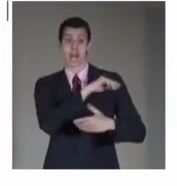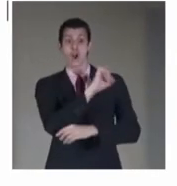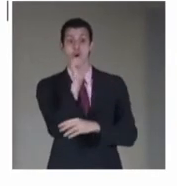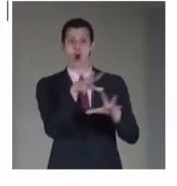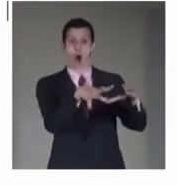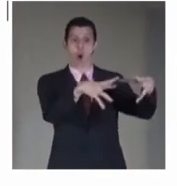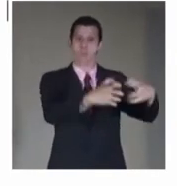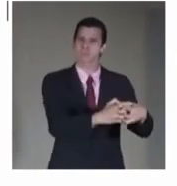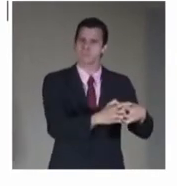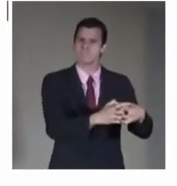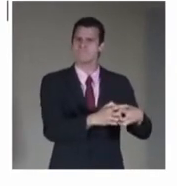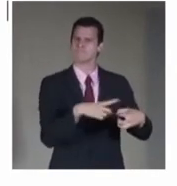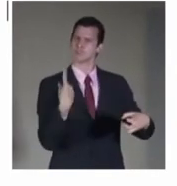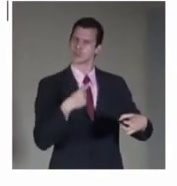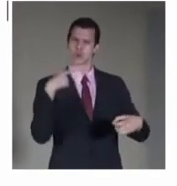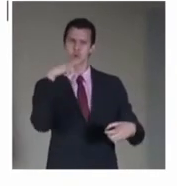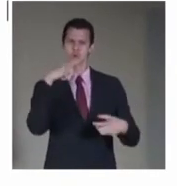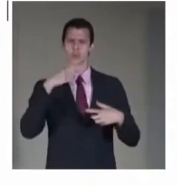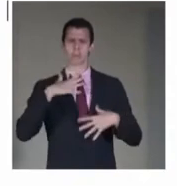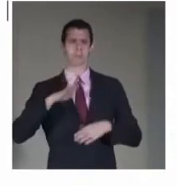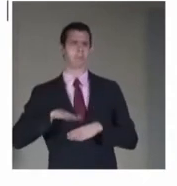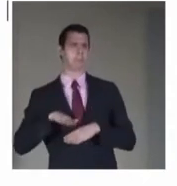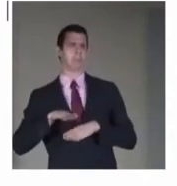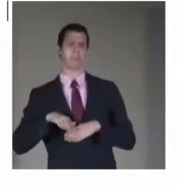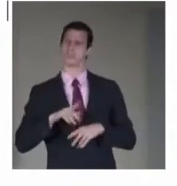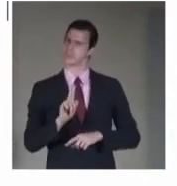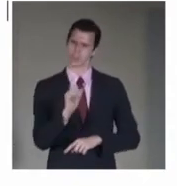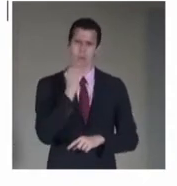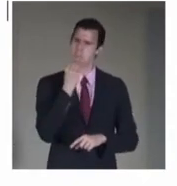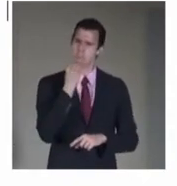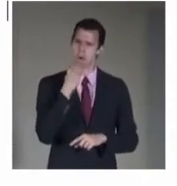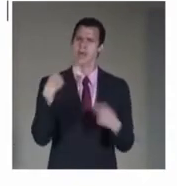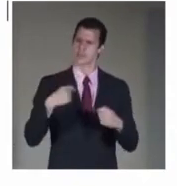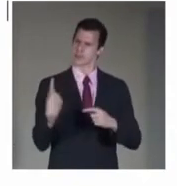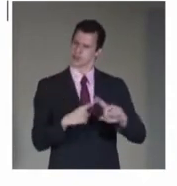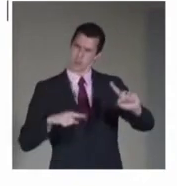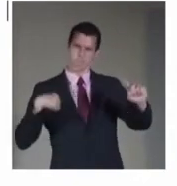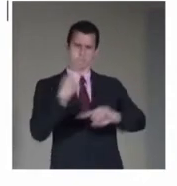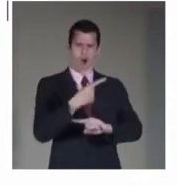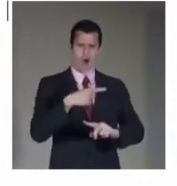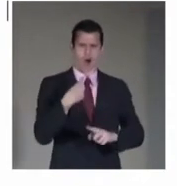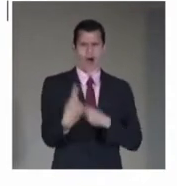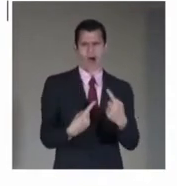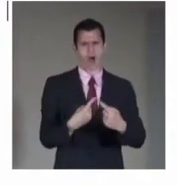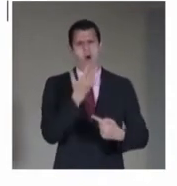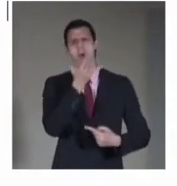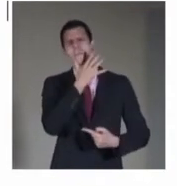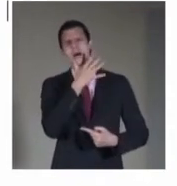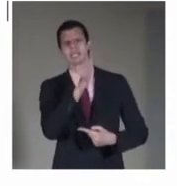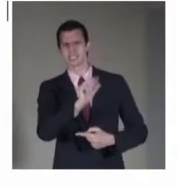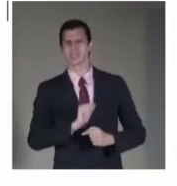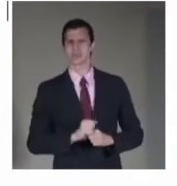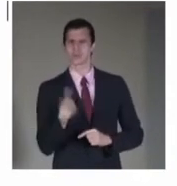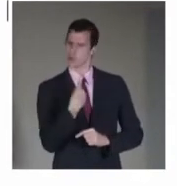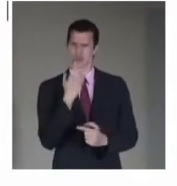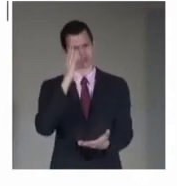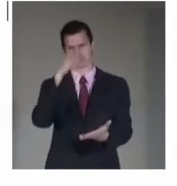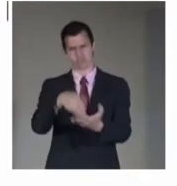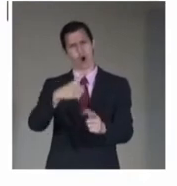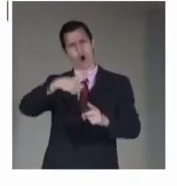eeuu abiertamente considera el espacio como un escenario militar y planea realizar operativos